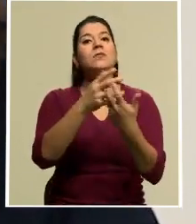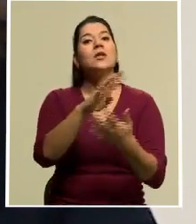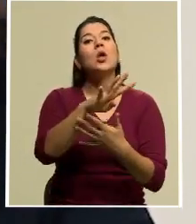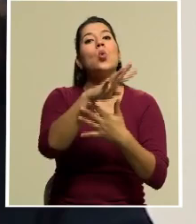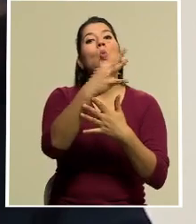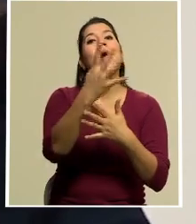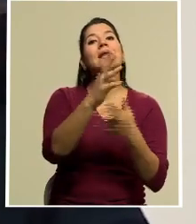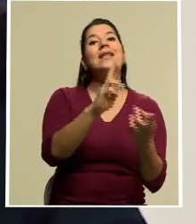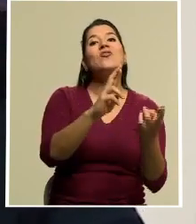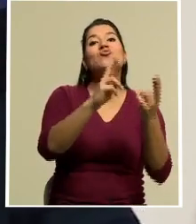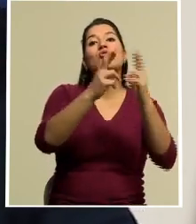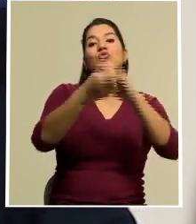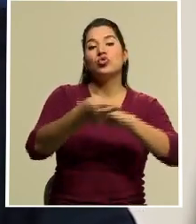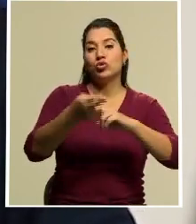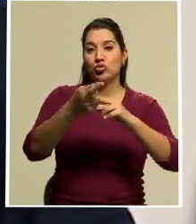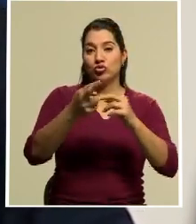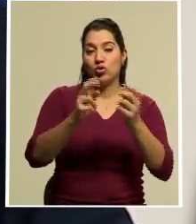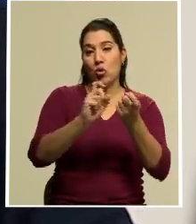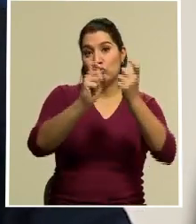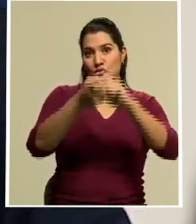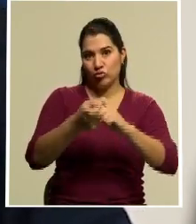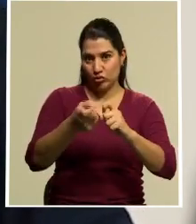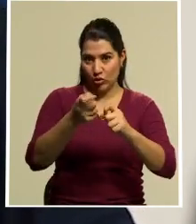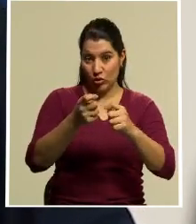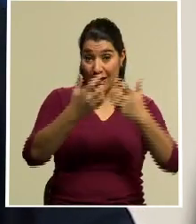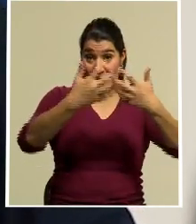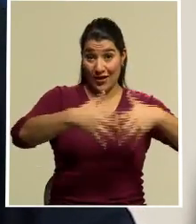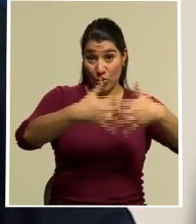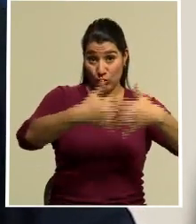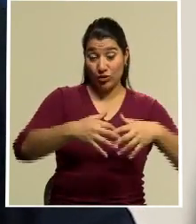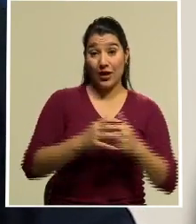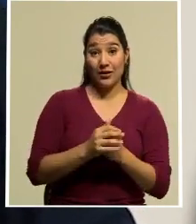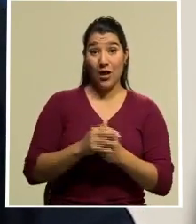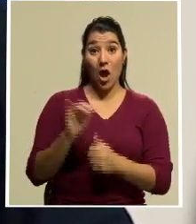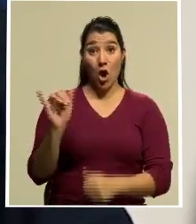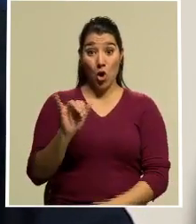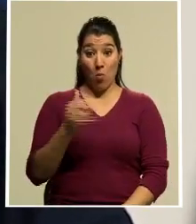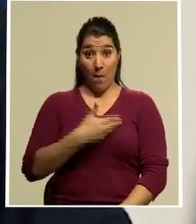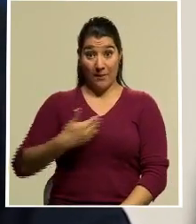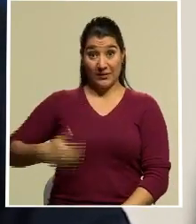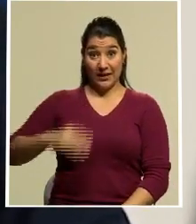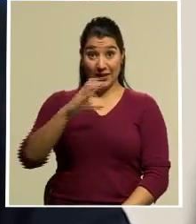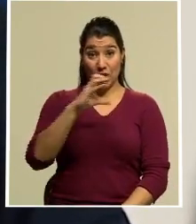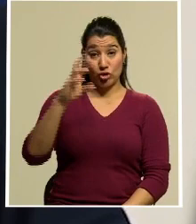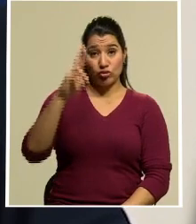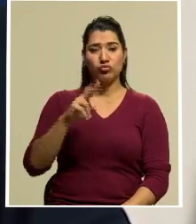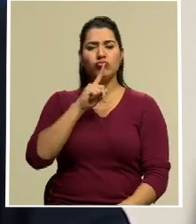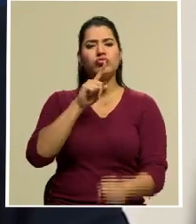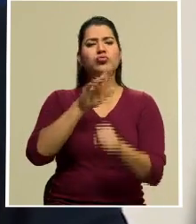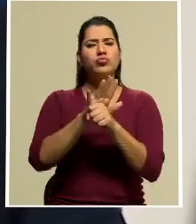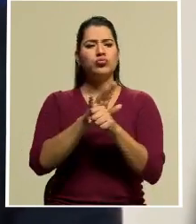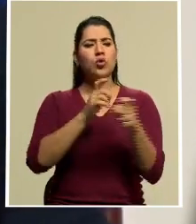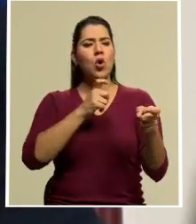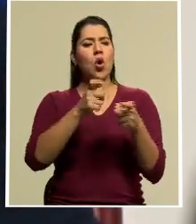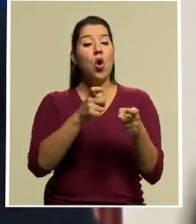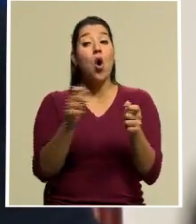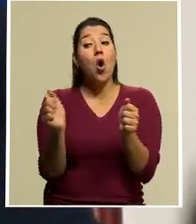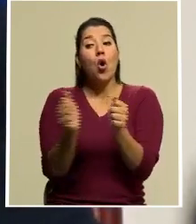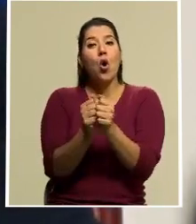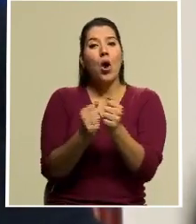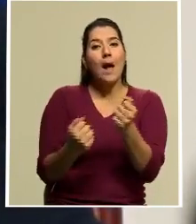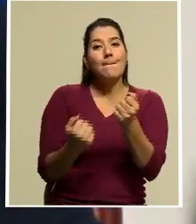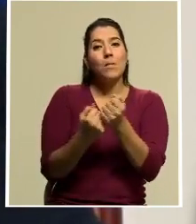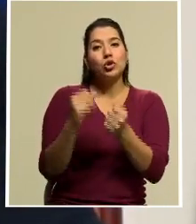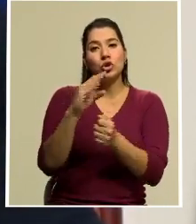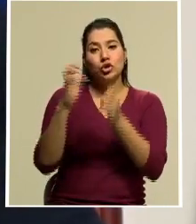Industrial. Como presidenta de la República, se compromete a gobernar de la mano de todos los costarricenses, los sectores,